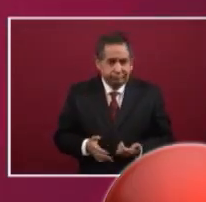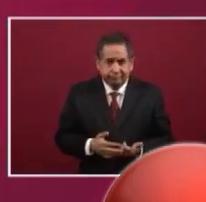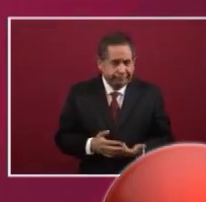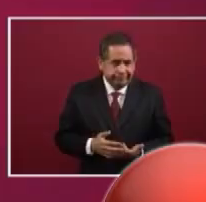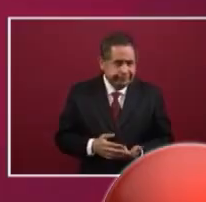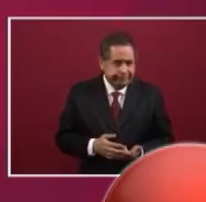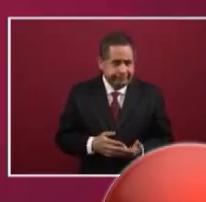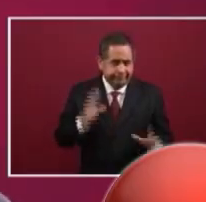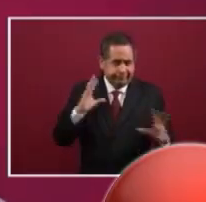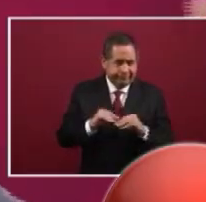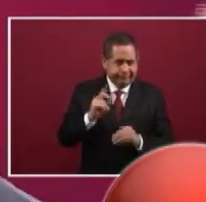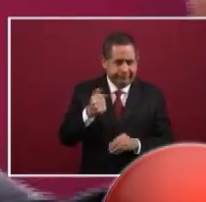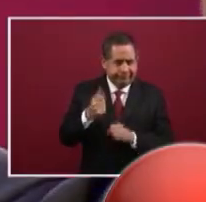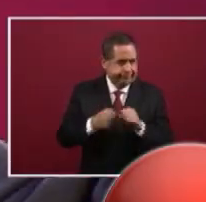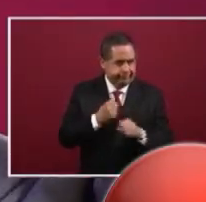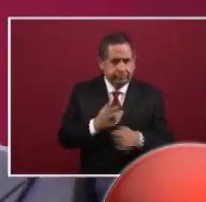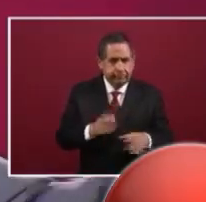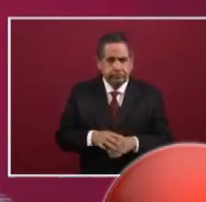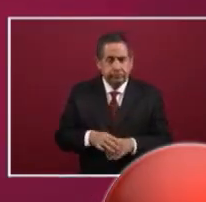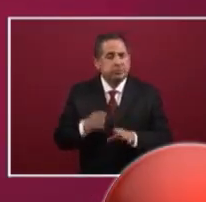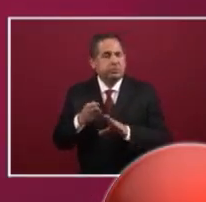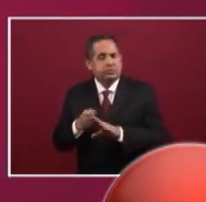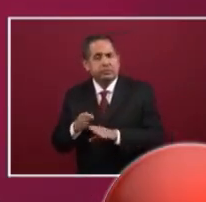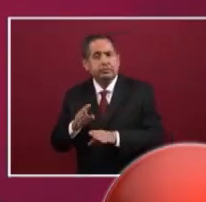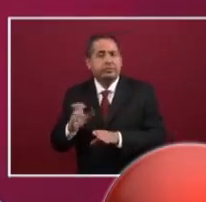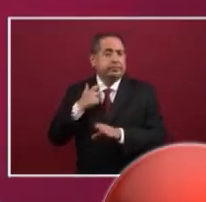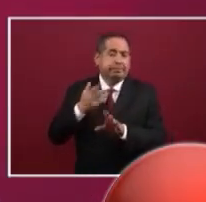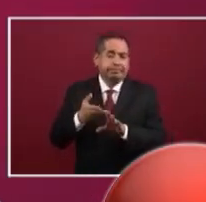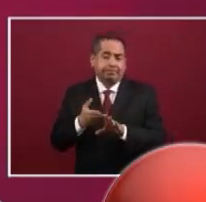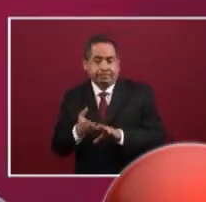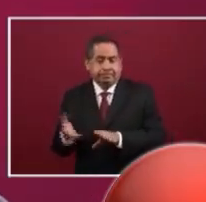como lo hubo en otras épocas.